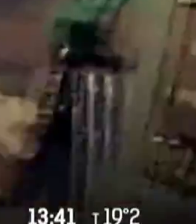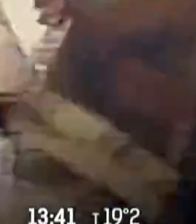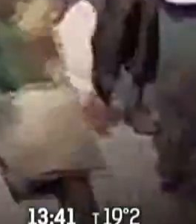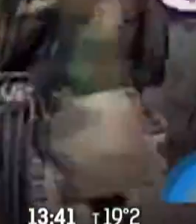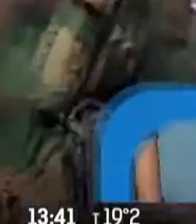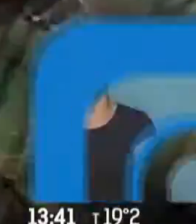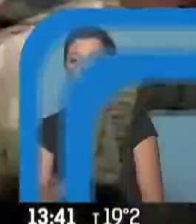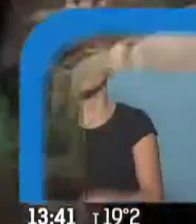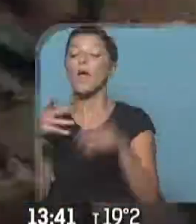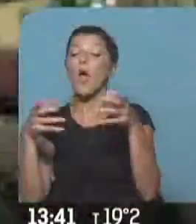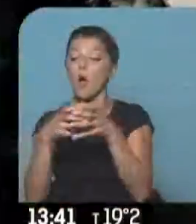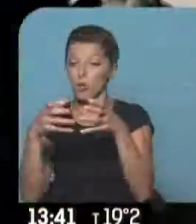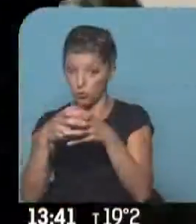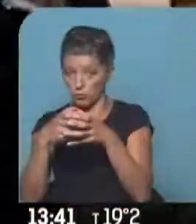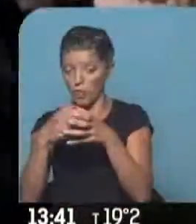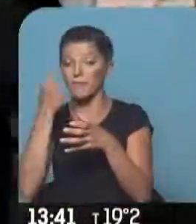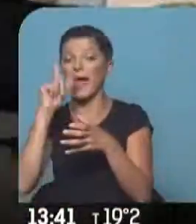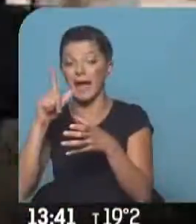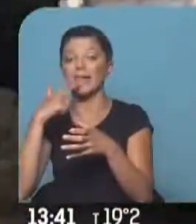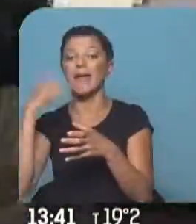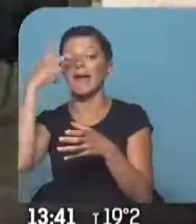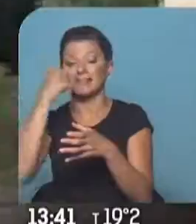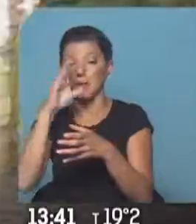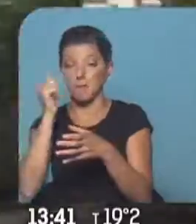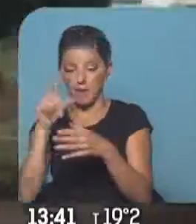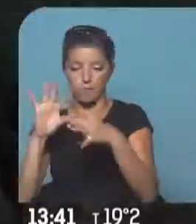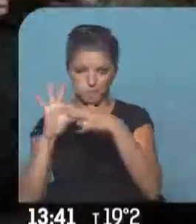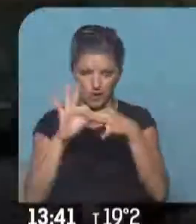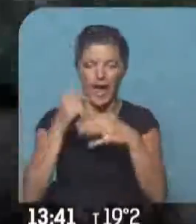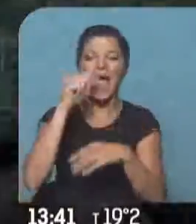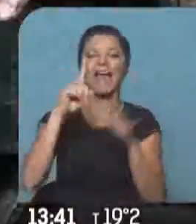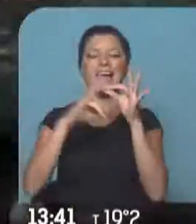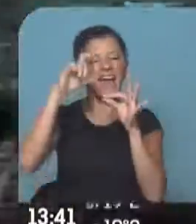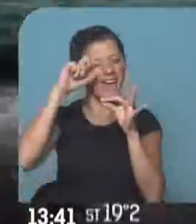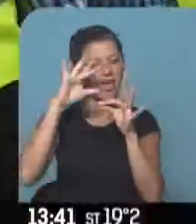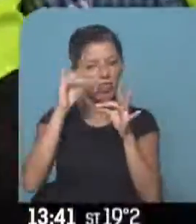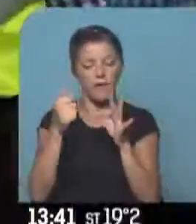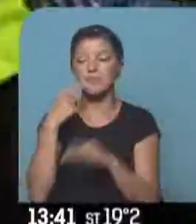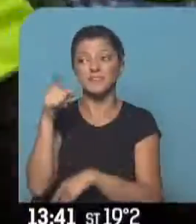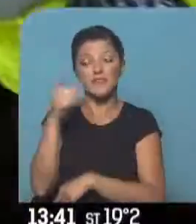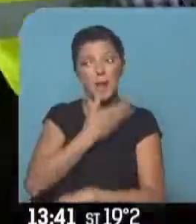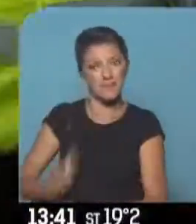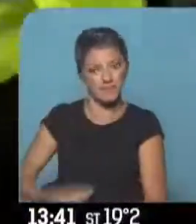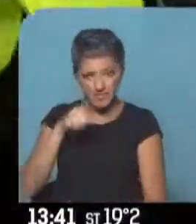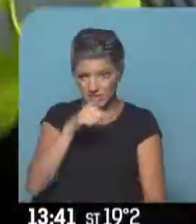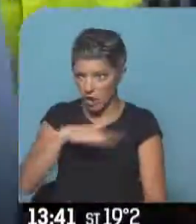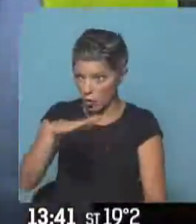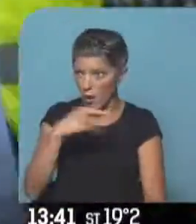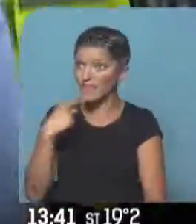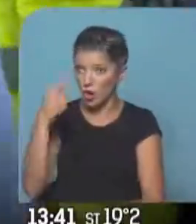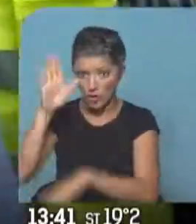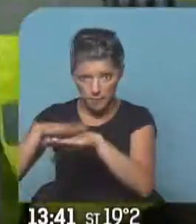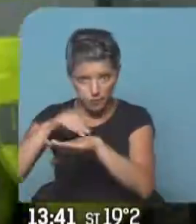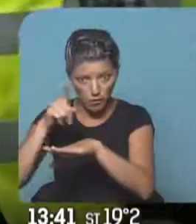La organización radical de Al-Shabaab, aliada de Al-Qaeda, fue señalada como responsable por el propio presidente somalí, Mohamed